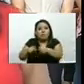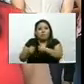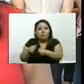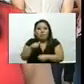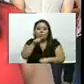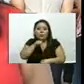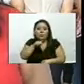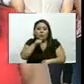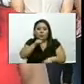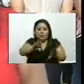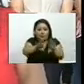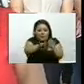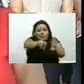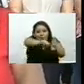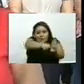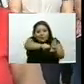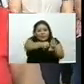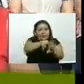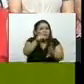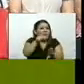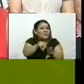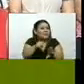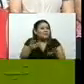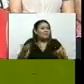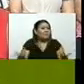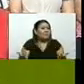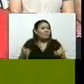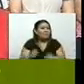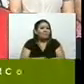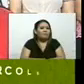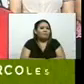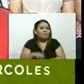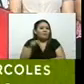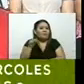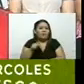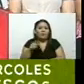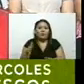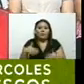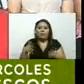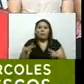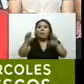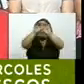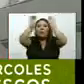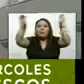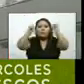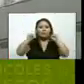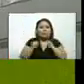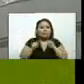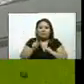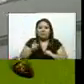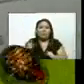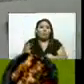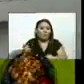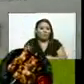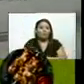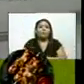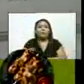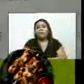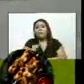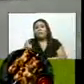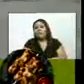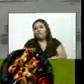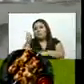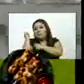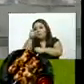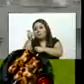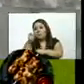condiciones. Chapas, o sea, es una cuestión que no es solamente del aire acondicionado. Otros empleados que exigen que se